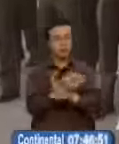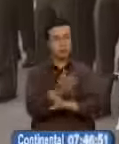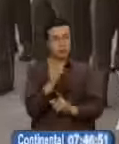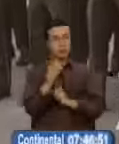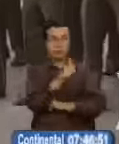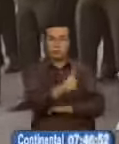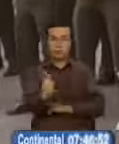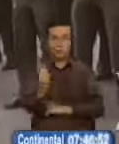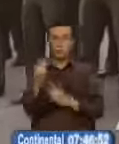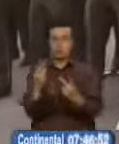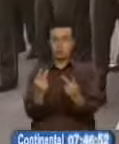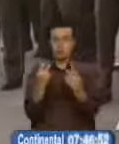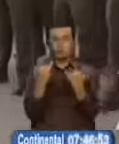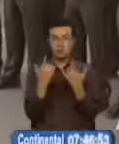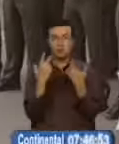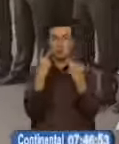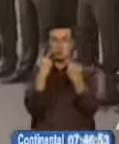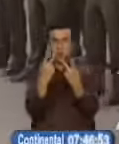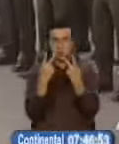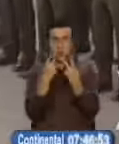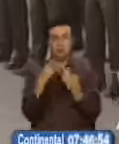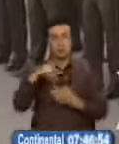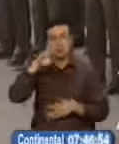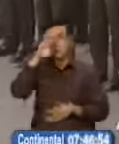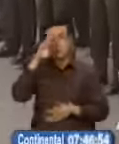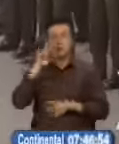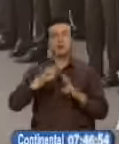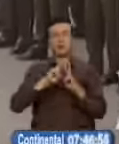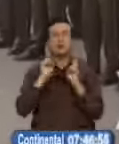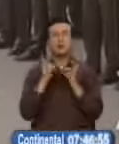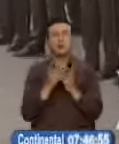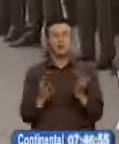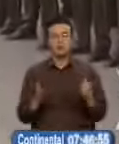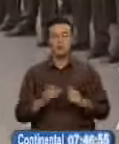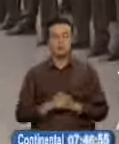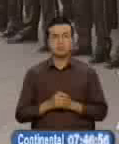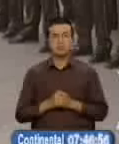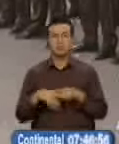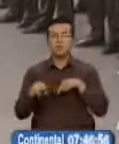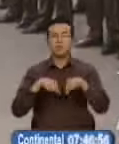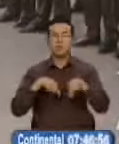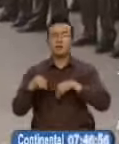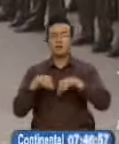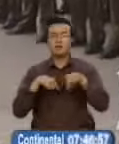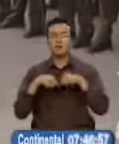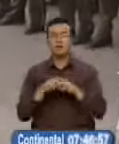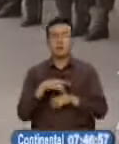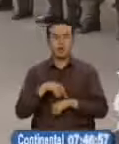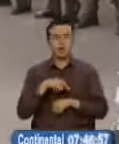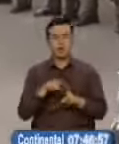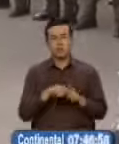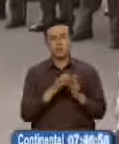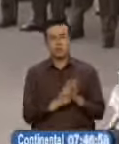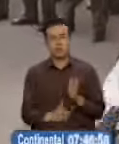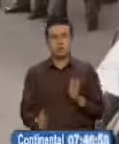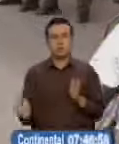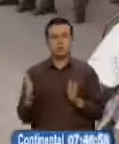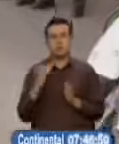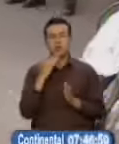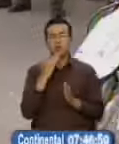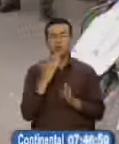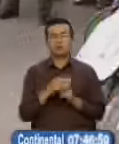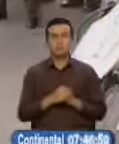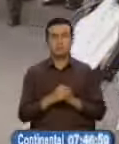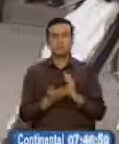las personas que nos están mirando y escuchando en este momento, coronel, en cuanto a la tránsito y desde qué hora, para tratar de evitar que se